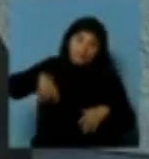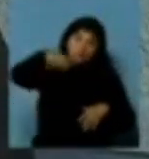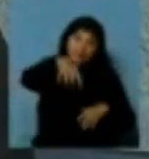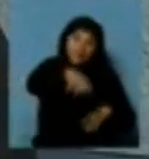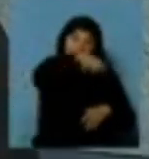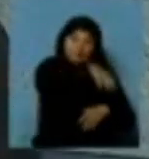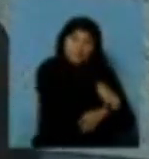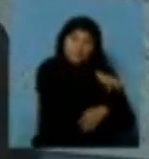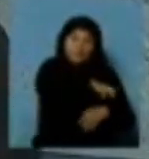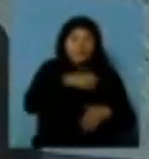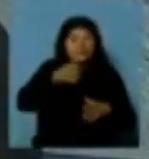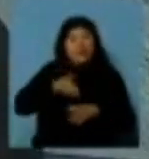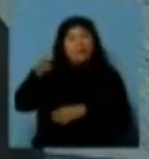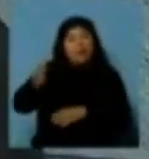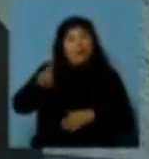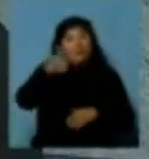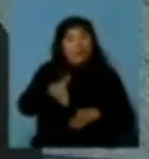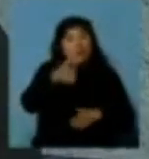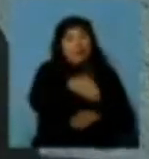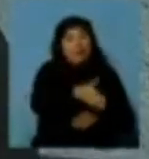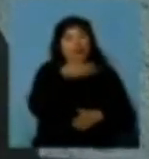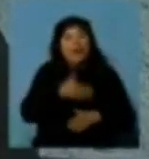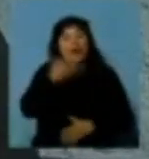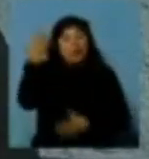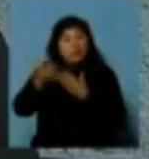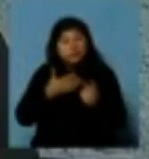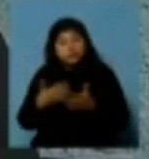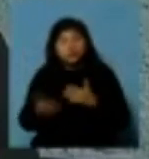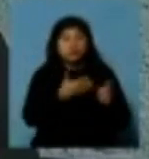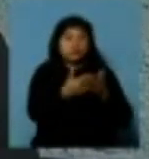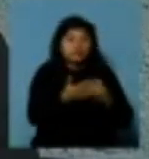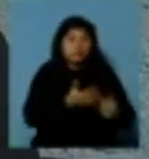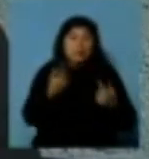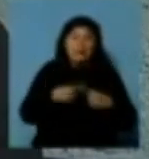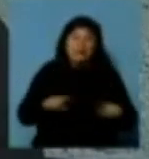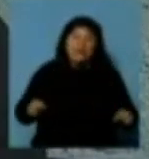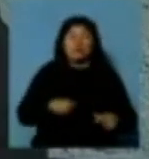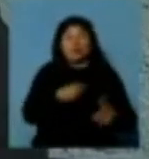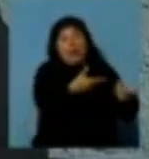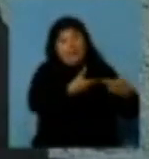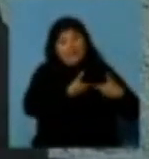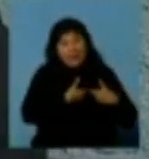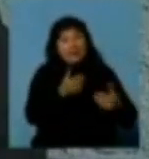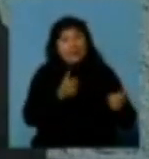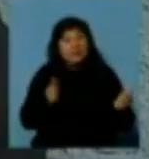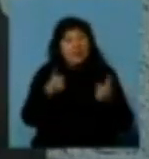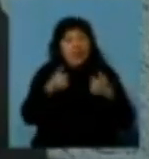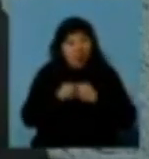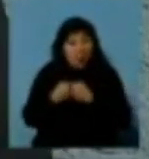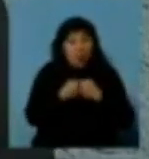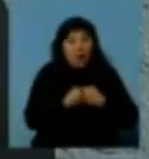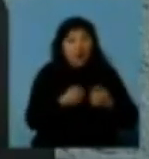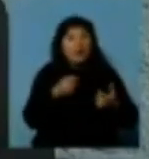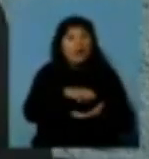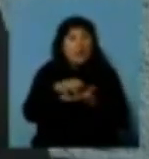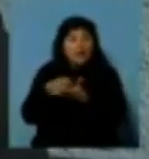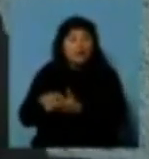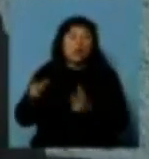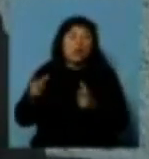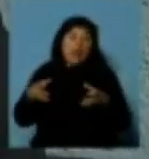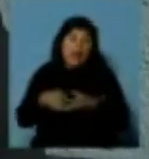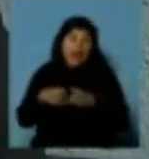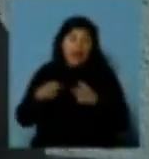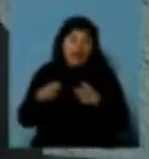debido a los retrasos que tenía desde el mes de mayo. Lo que sí estamos esperando es que nos convoque el gobierno y los empresarios con la Cámara